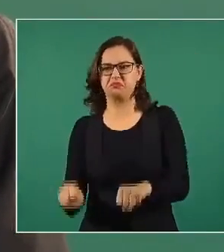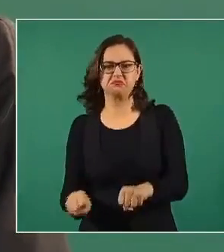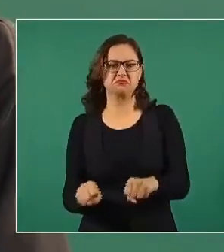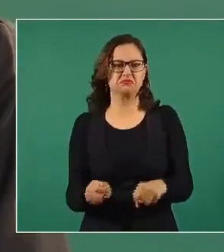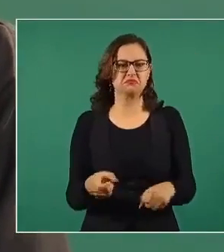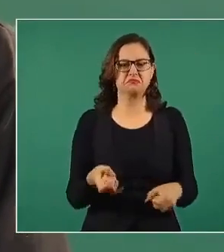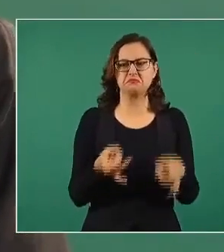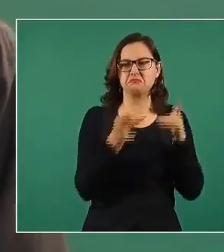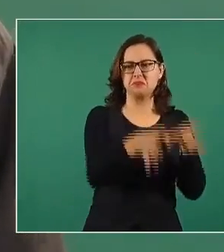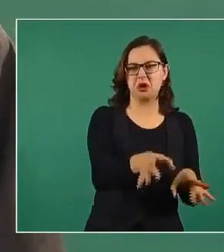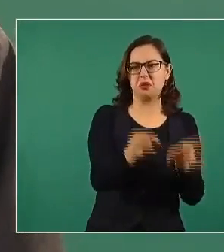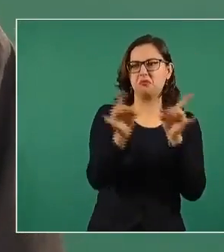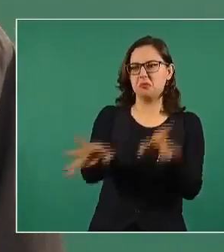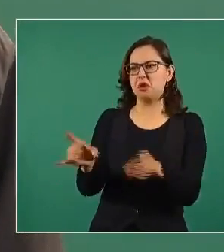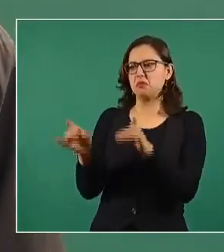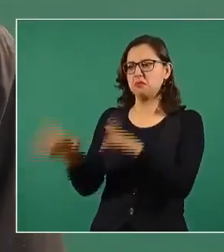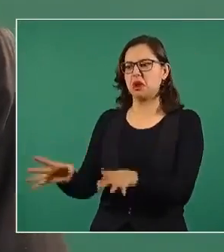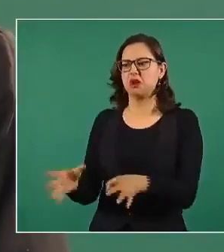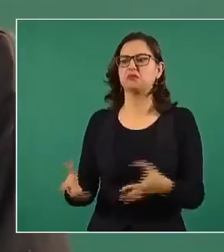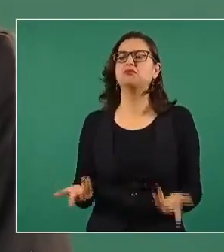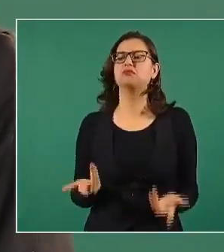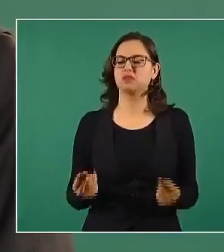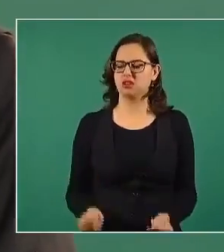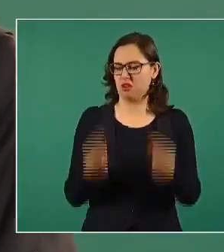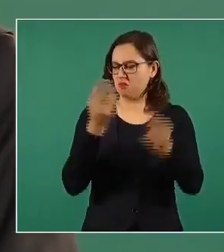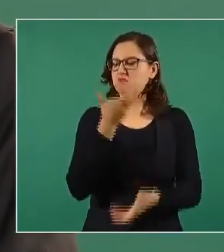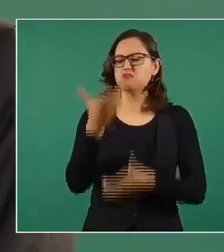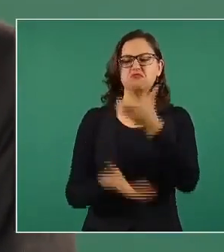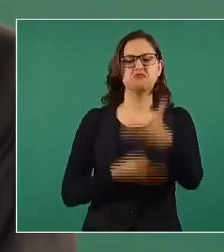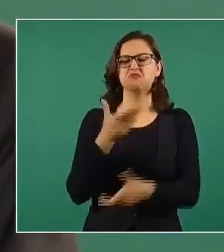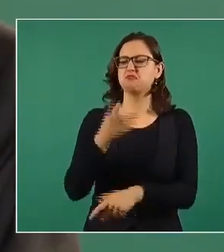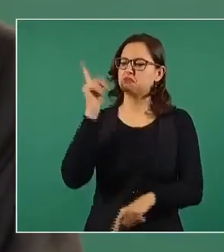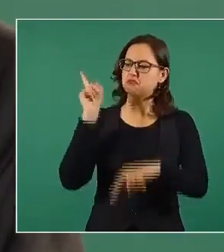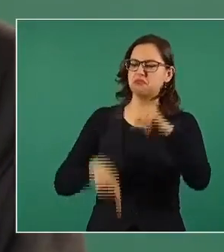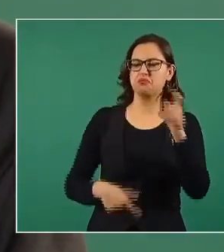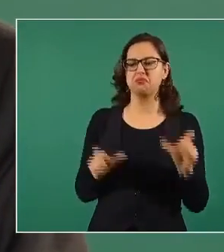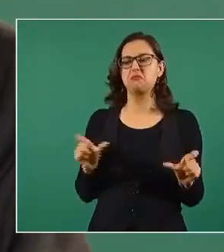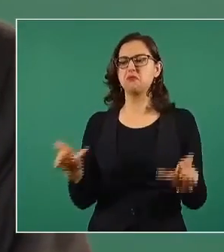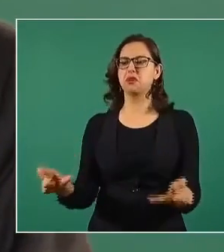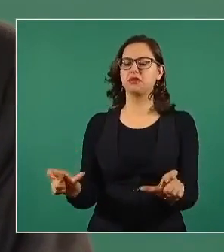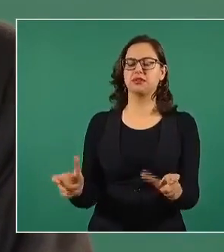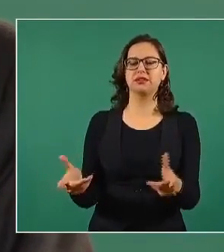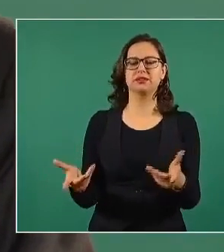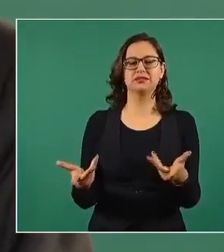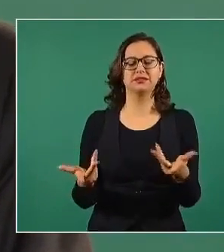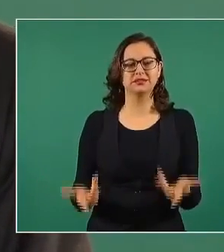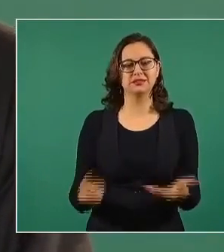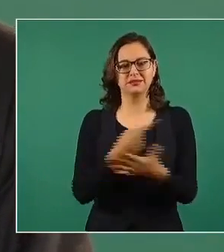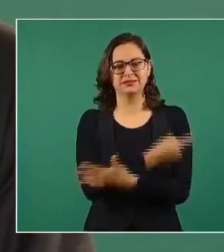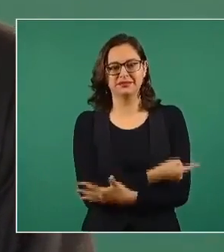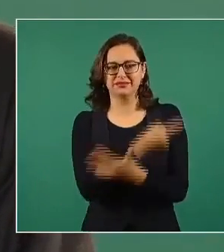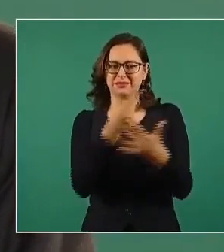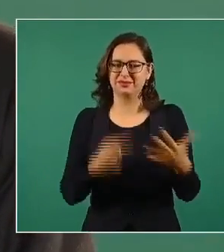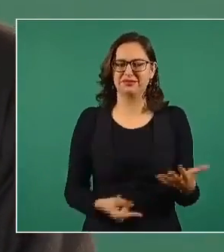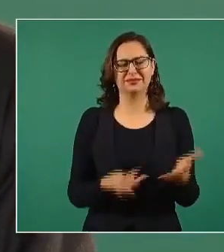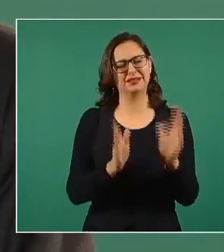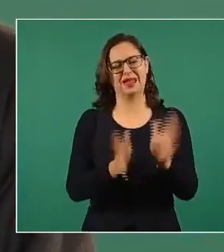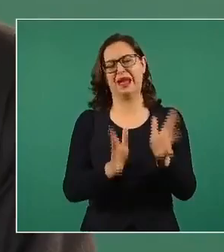guerras, bloqueos, todo eso también es